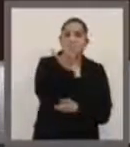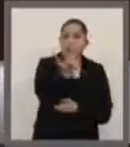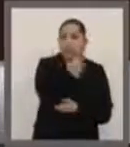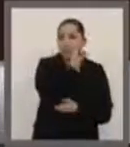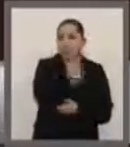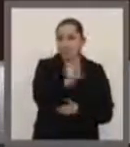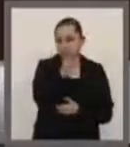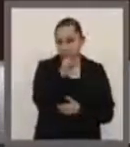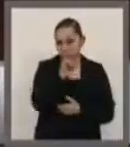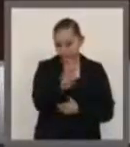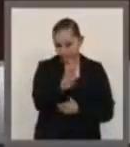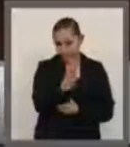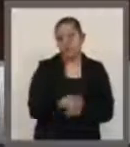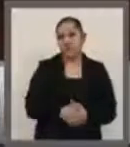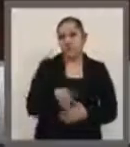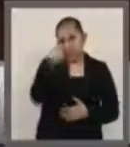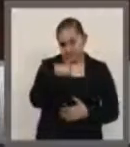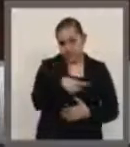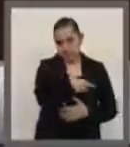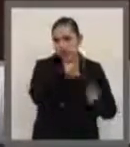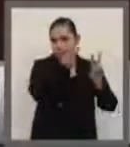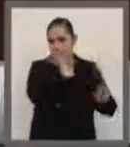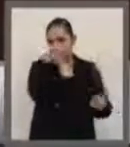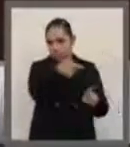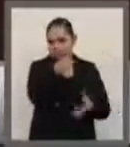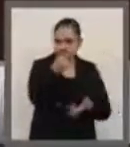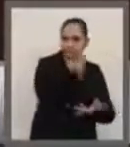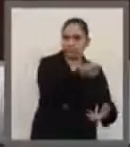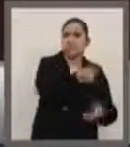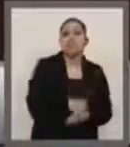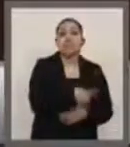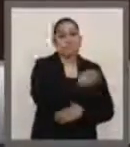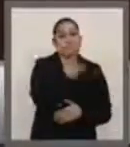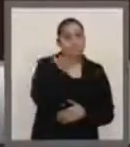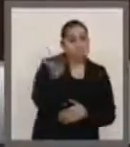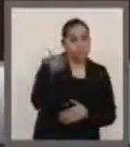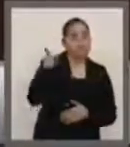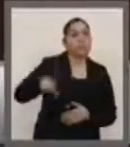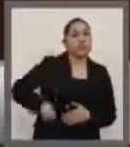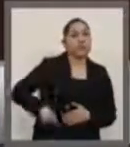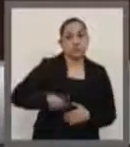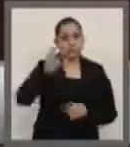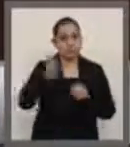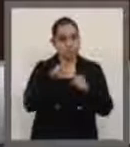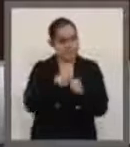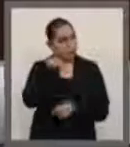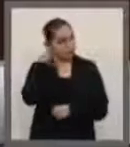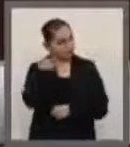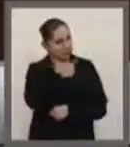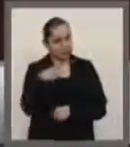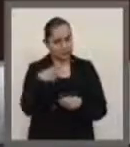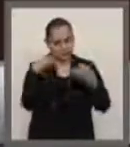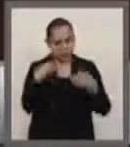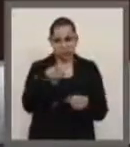PIB a este sector y se insta al gobierno federal a dar recursos